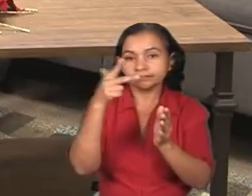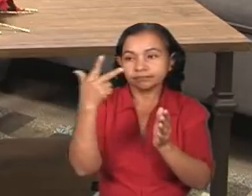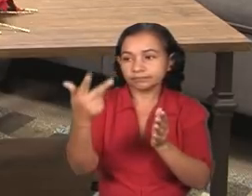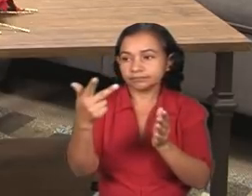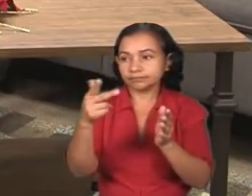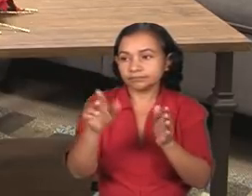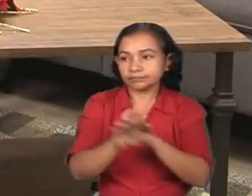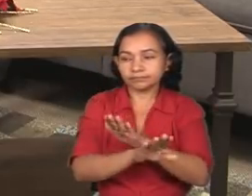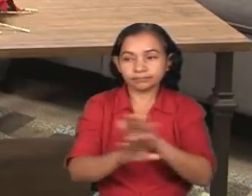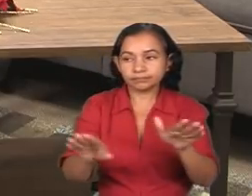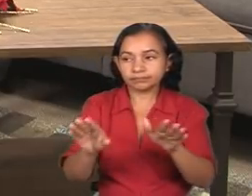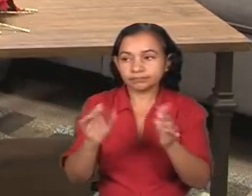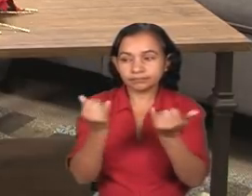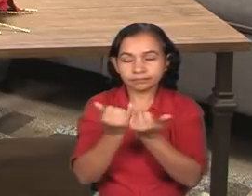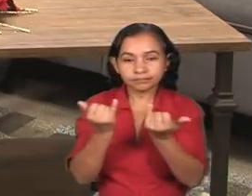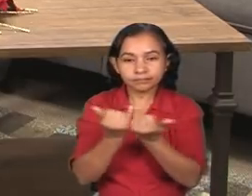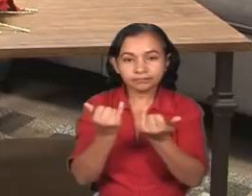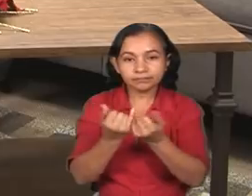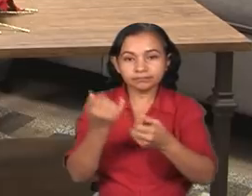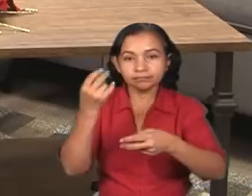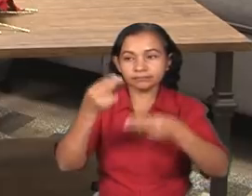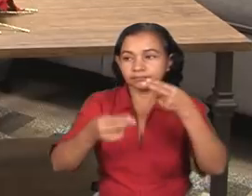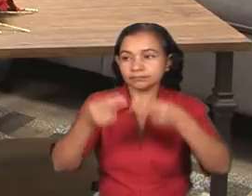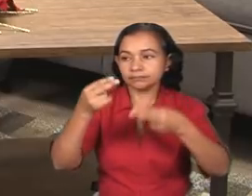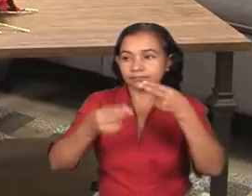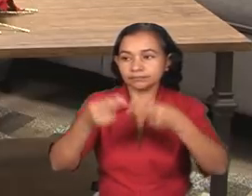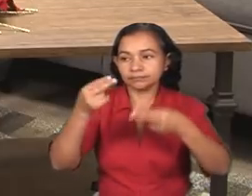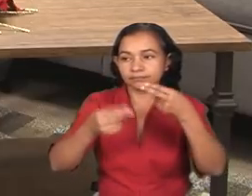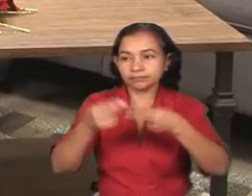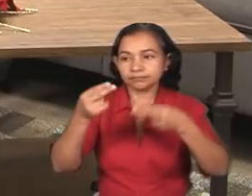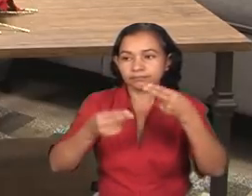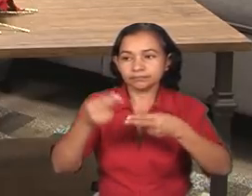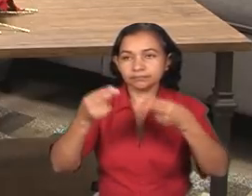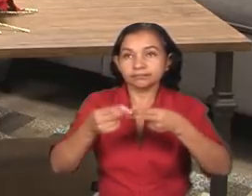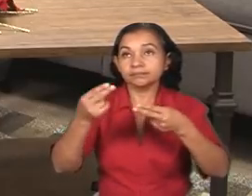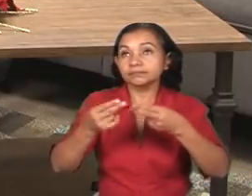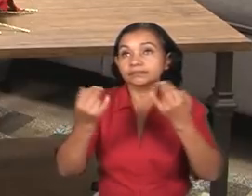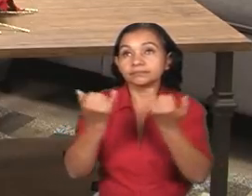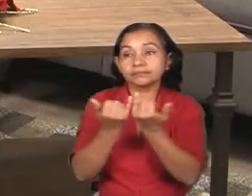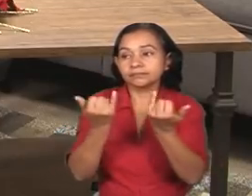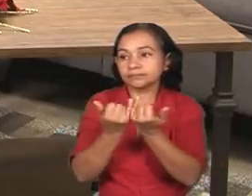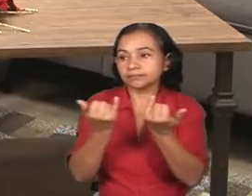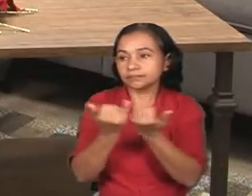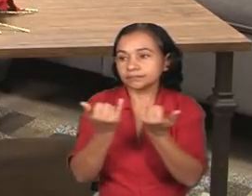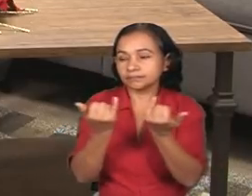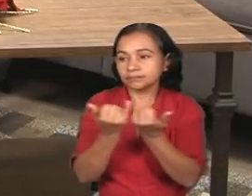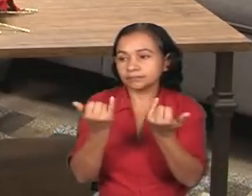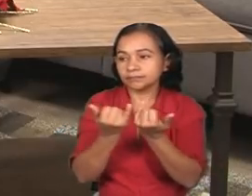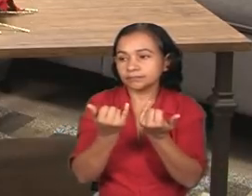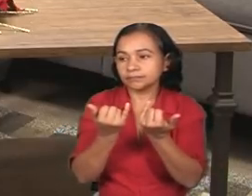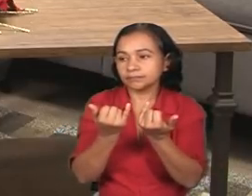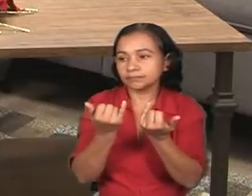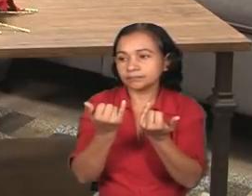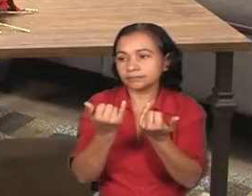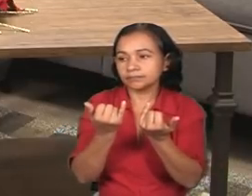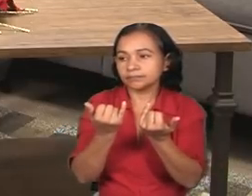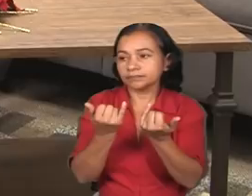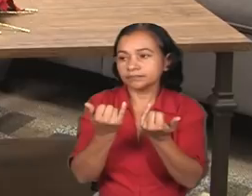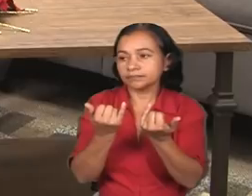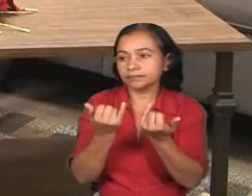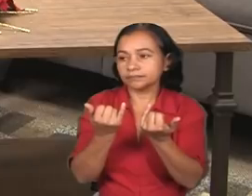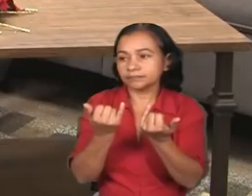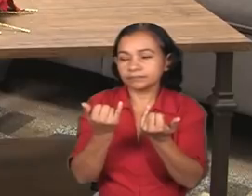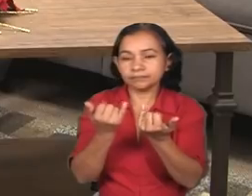cerrando en un, aquí están los números de nosotros, en un 99, si quiere lo coloca. No sé si nos pueden hacer un acercamiento aquí. Si quiere lo coloca por aquí,